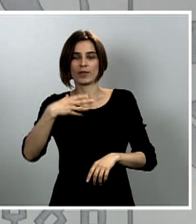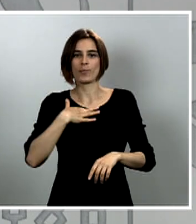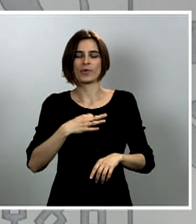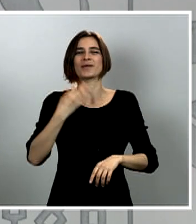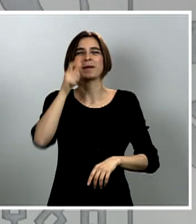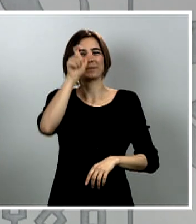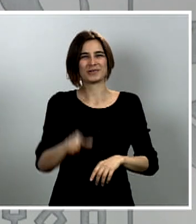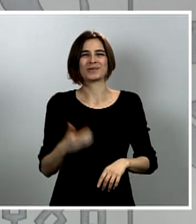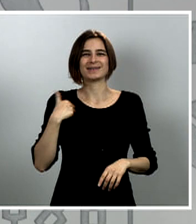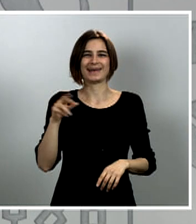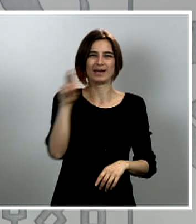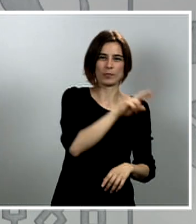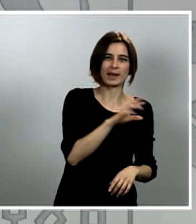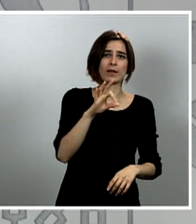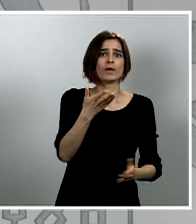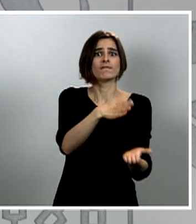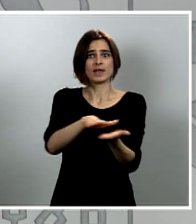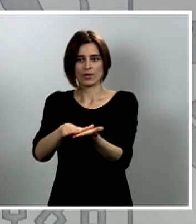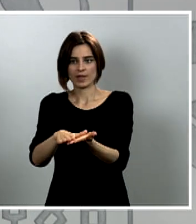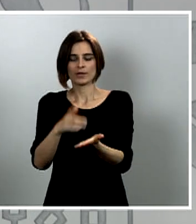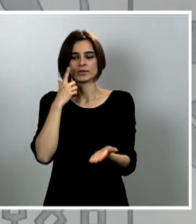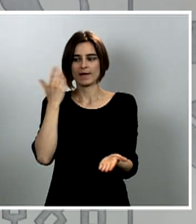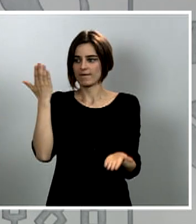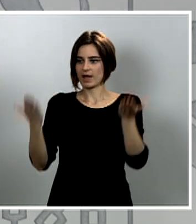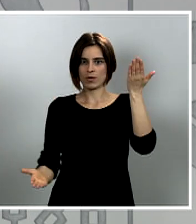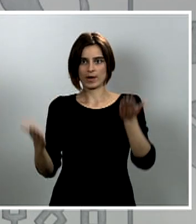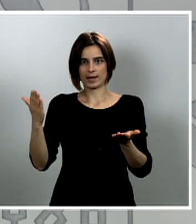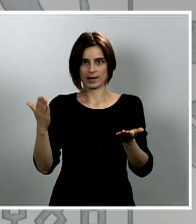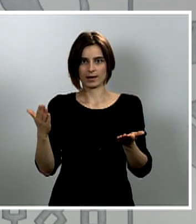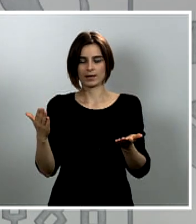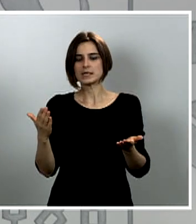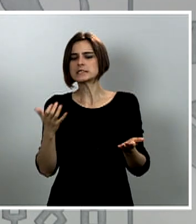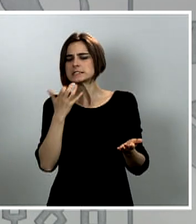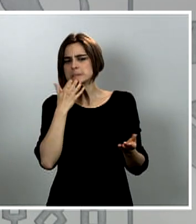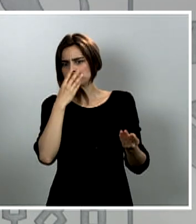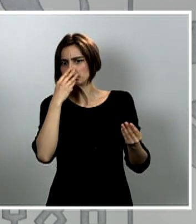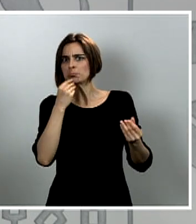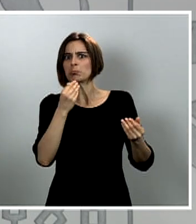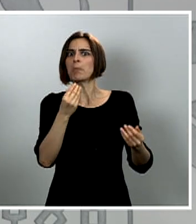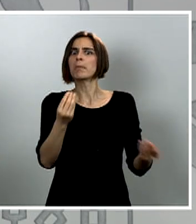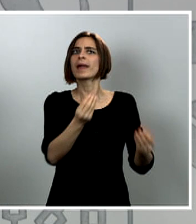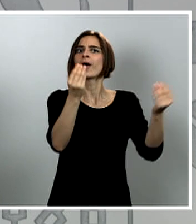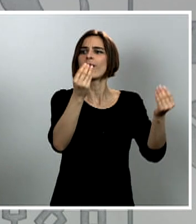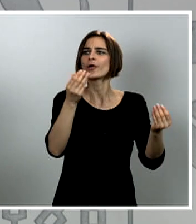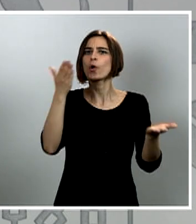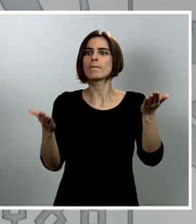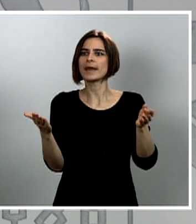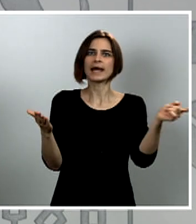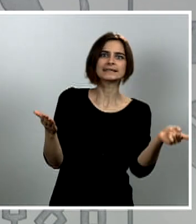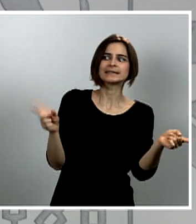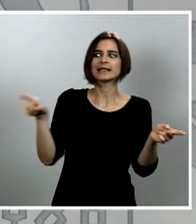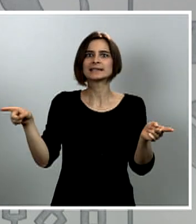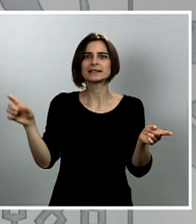pueden evaluar, si son mejores con pronóstico más benigno en unos que en otros. Si no se hacen esos